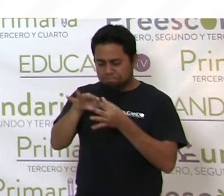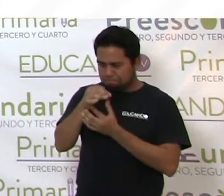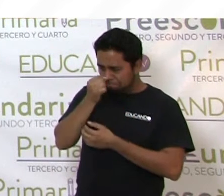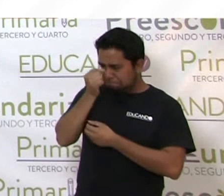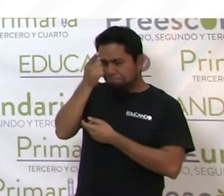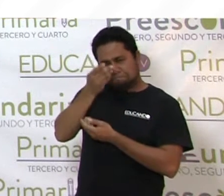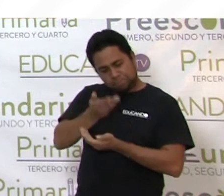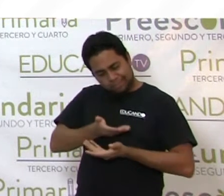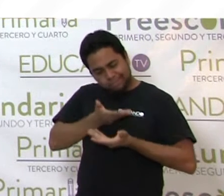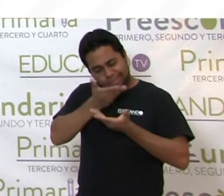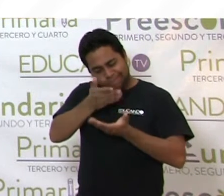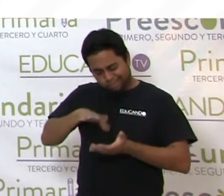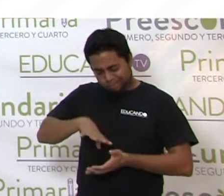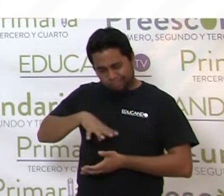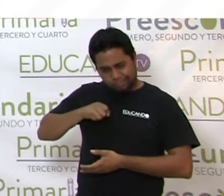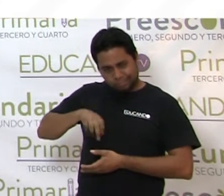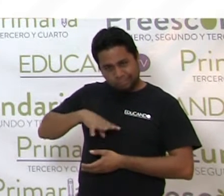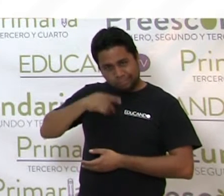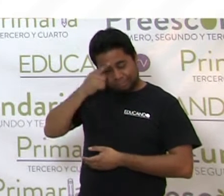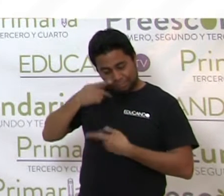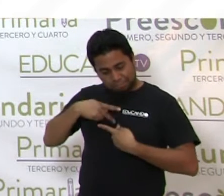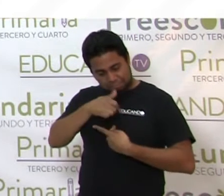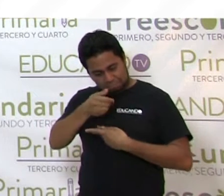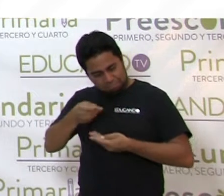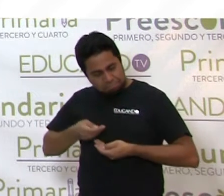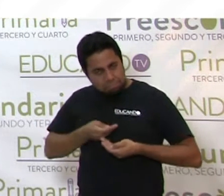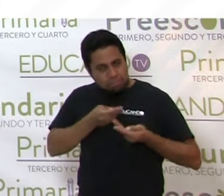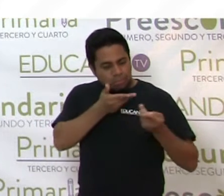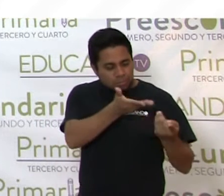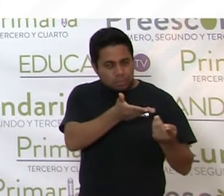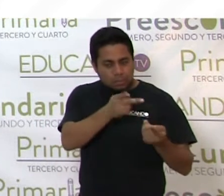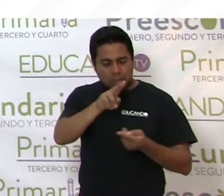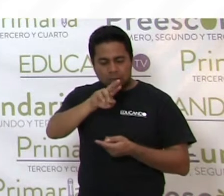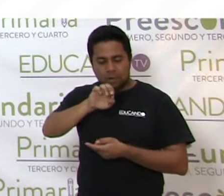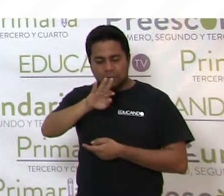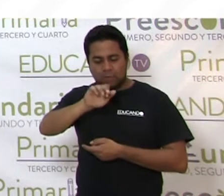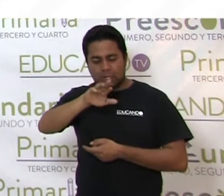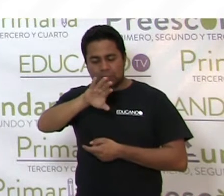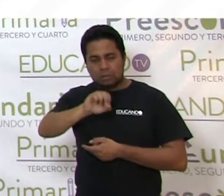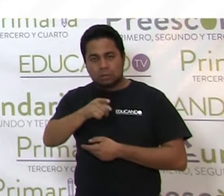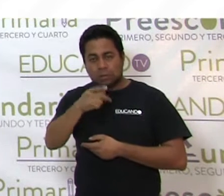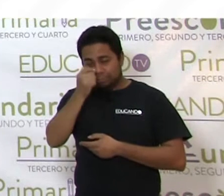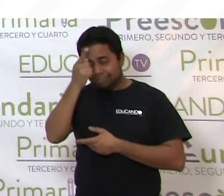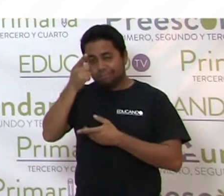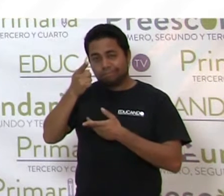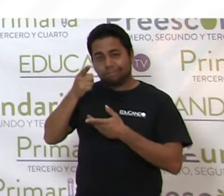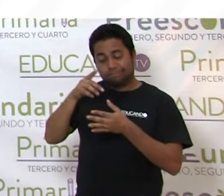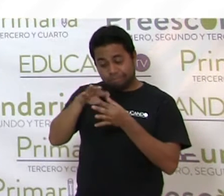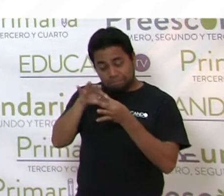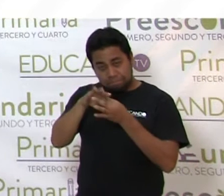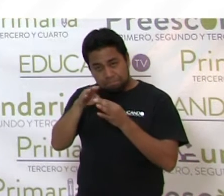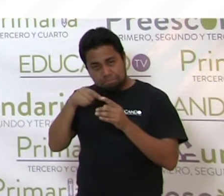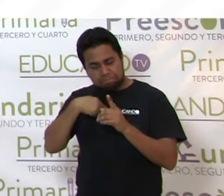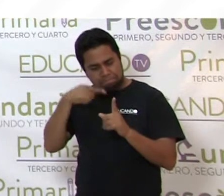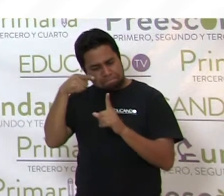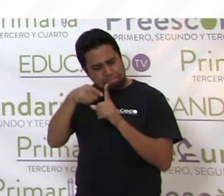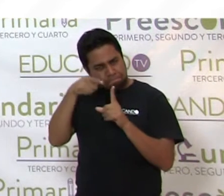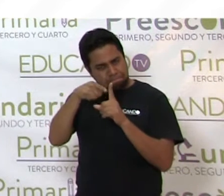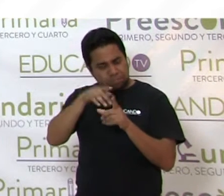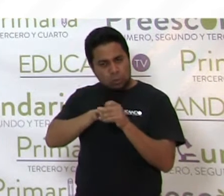sus esfuerzos y logros a otra persona. Prefacio. El autor expresa sus intenciones y